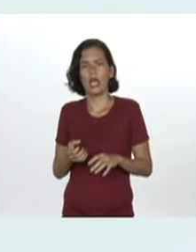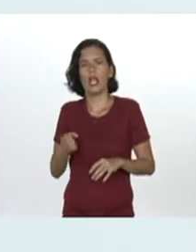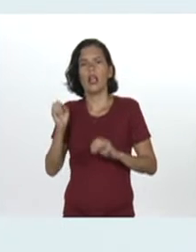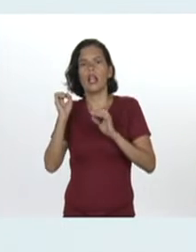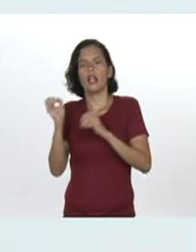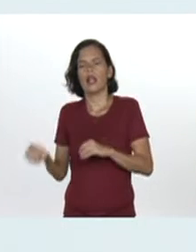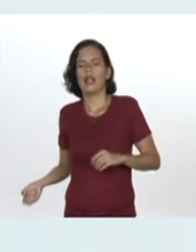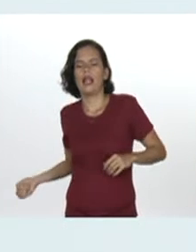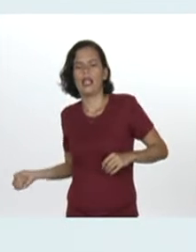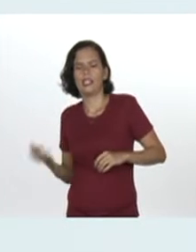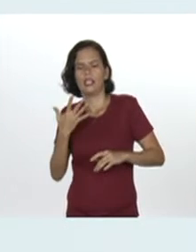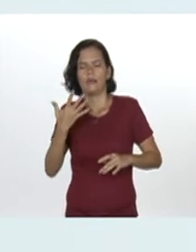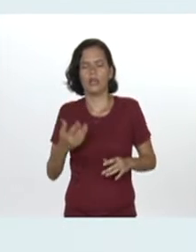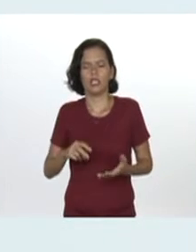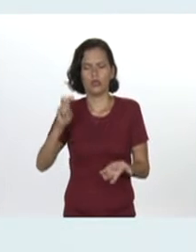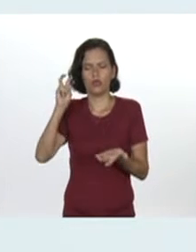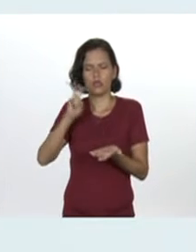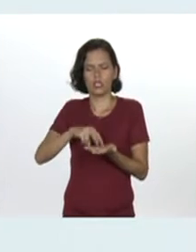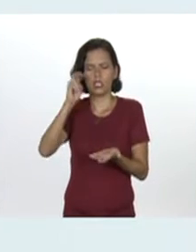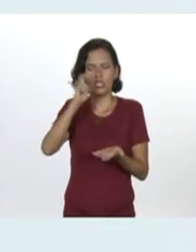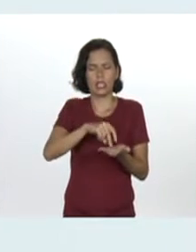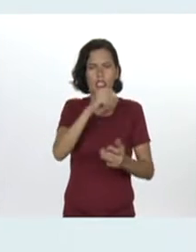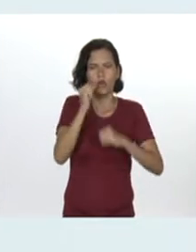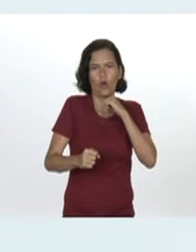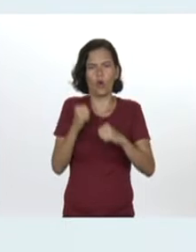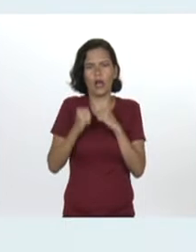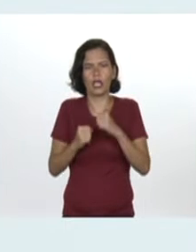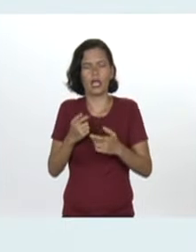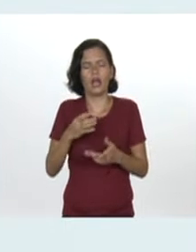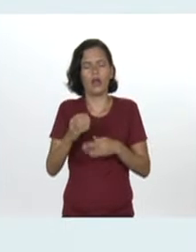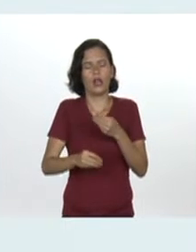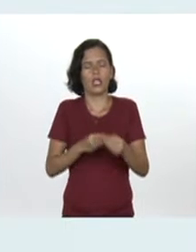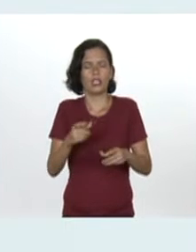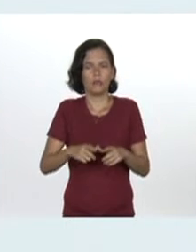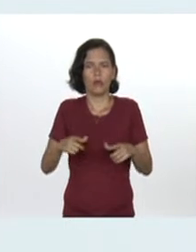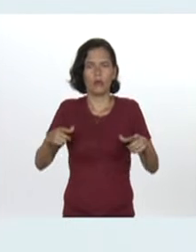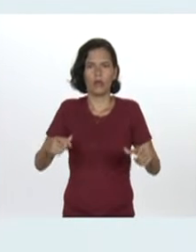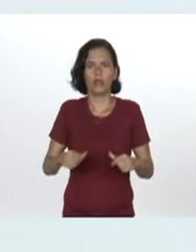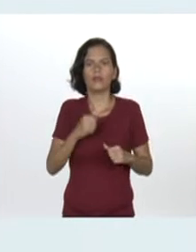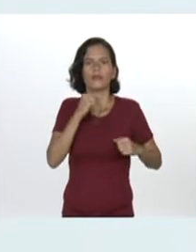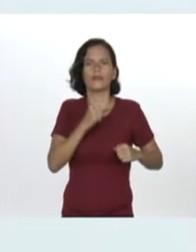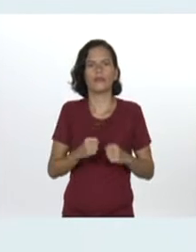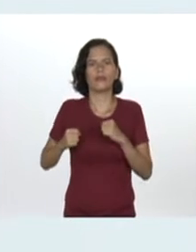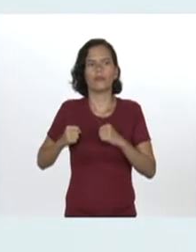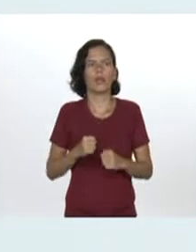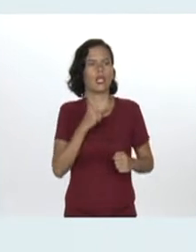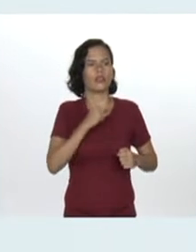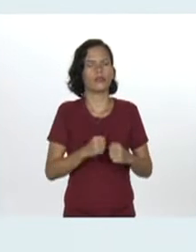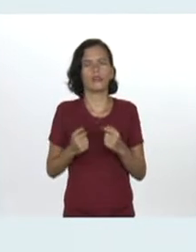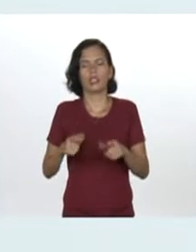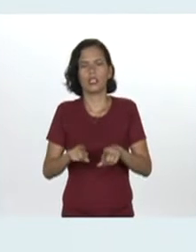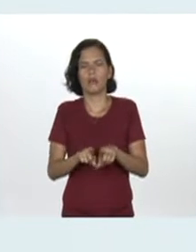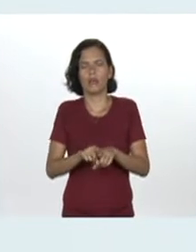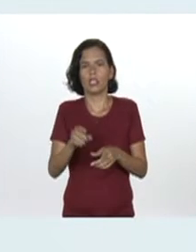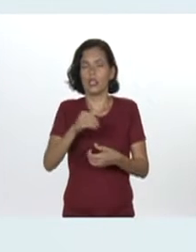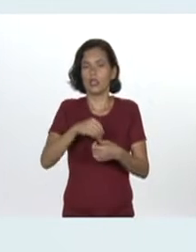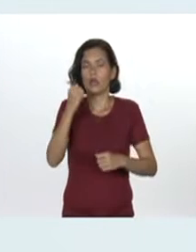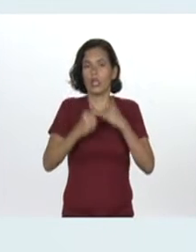lanzamientos, saltos o carreras, o las que hacemos en espacios abiertos como el maratón, que también forma parte del